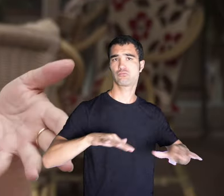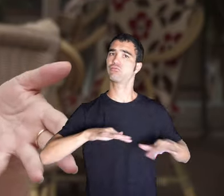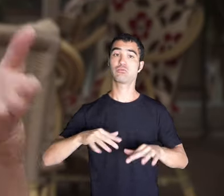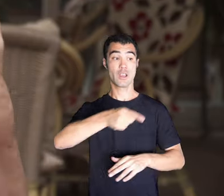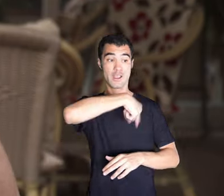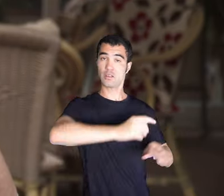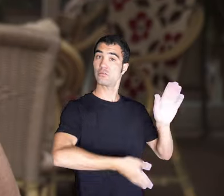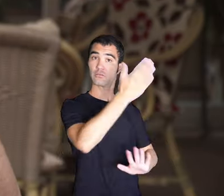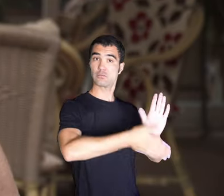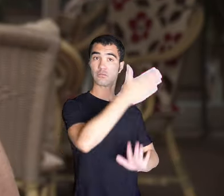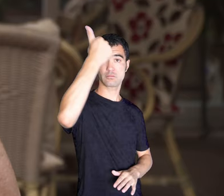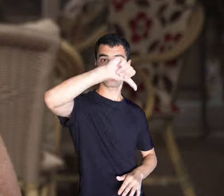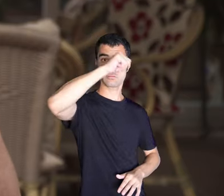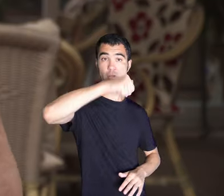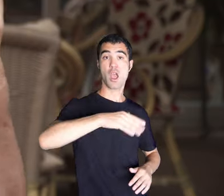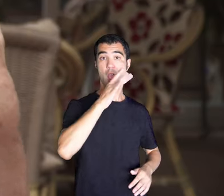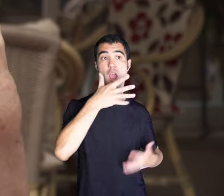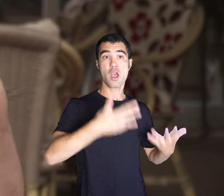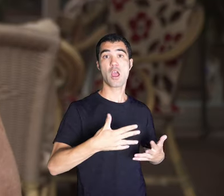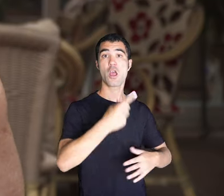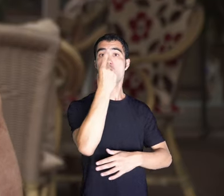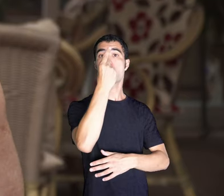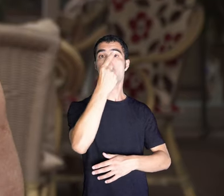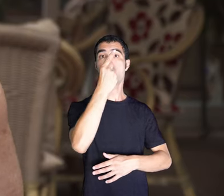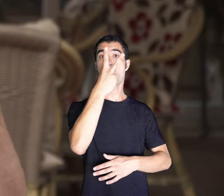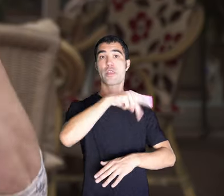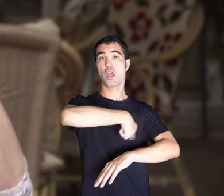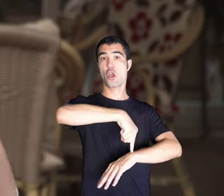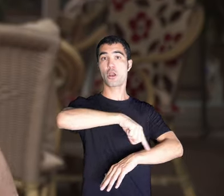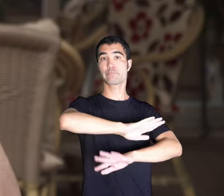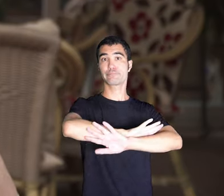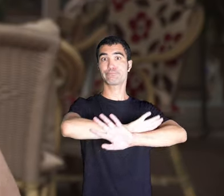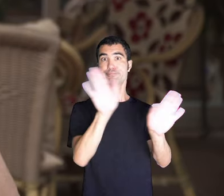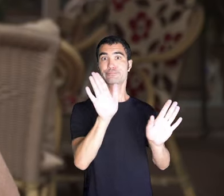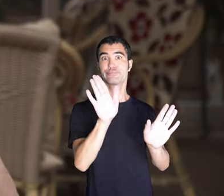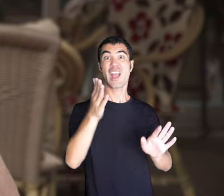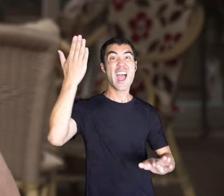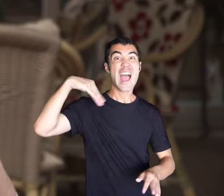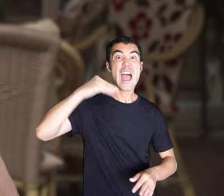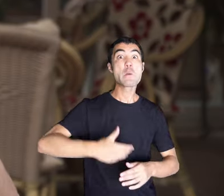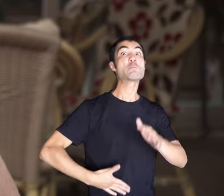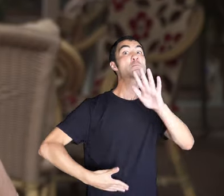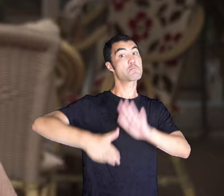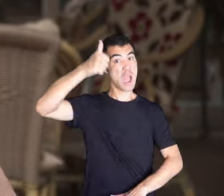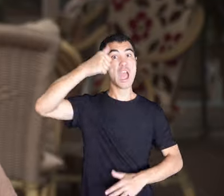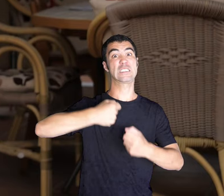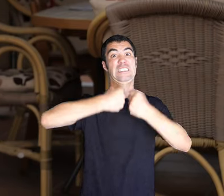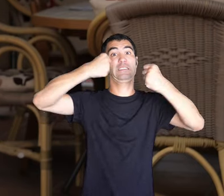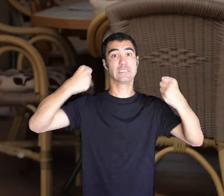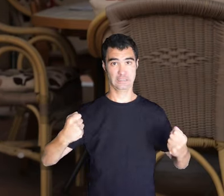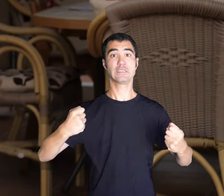Ellos salían, ahora salen al mar 12 horas, pero antes eran más horas,